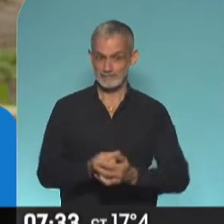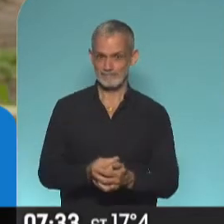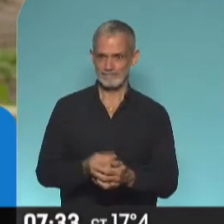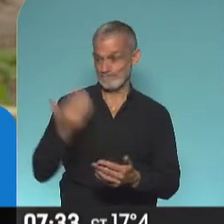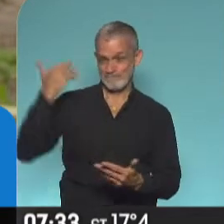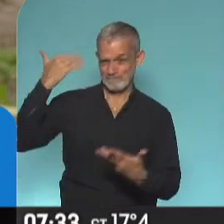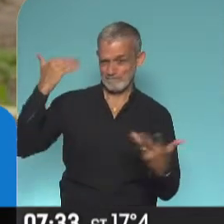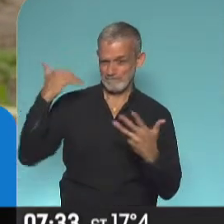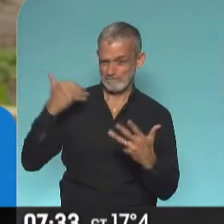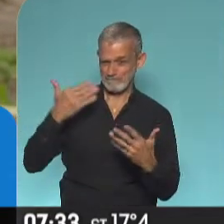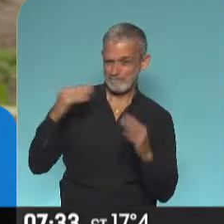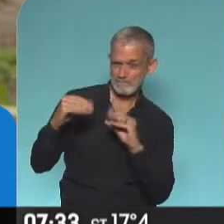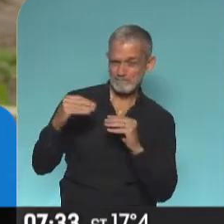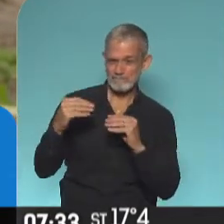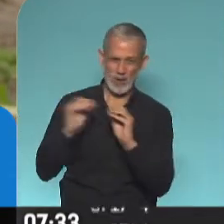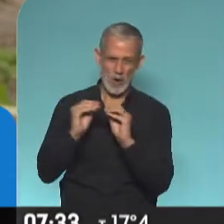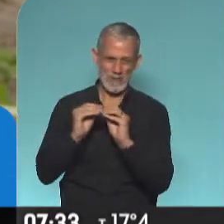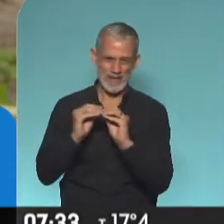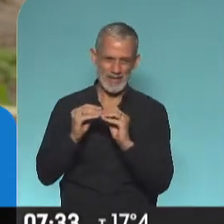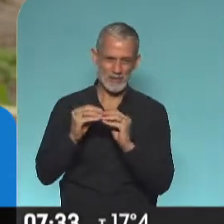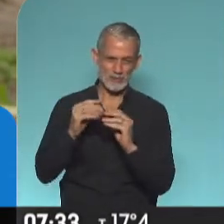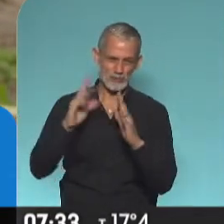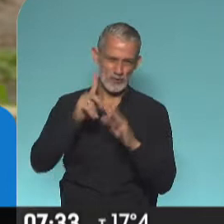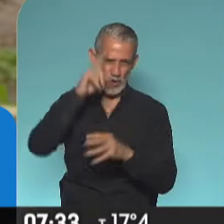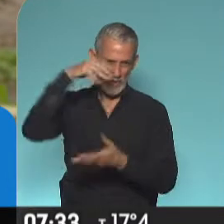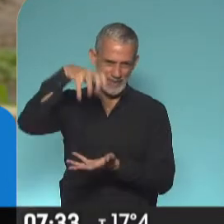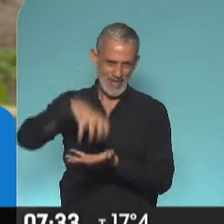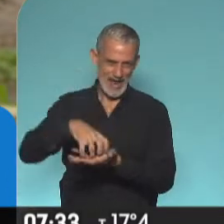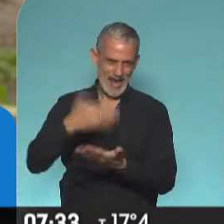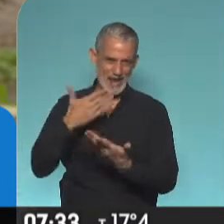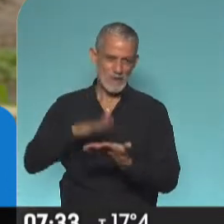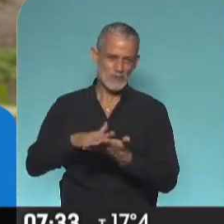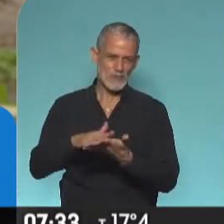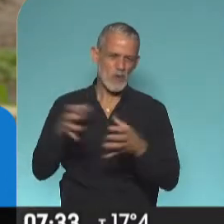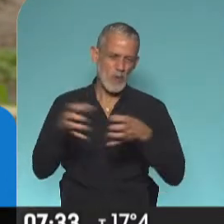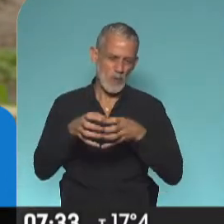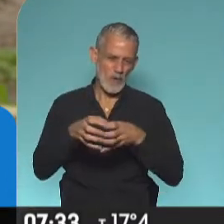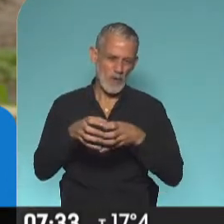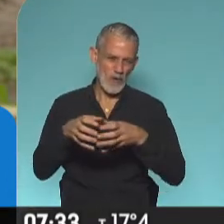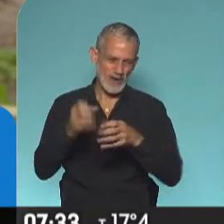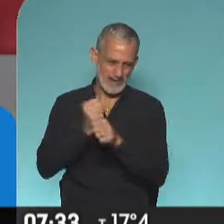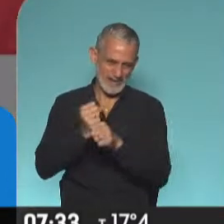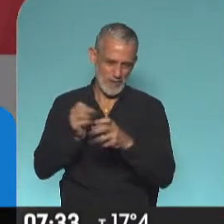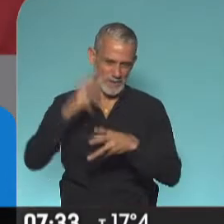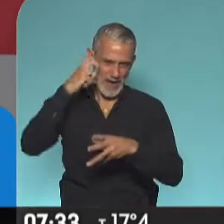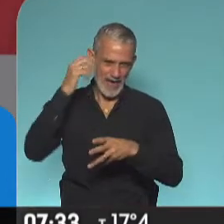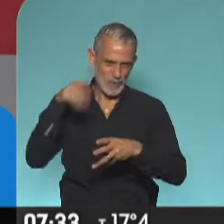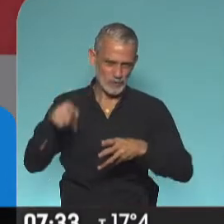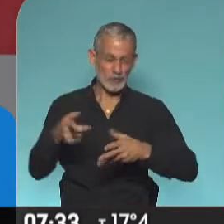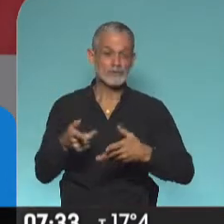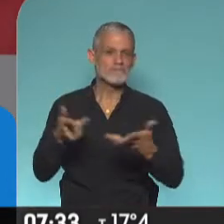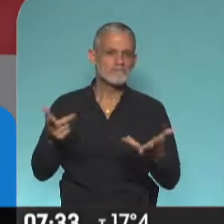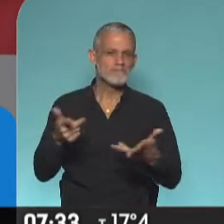otro día hablábamos con unos compañeros en el hospital del grupo de geriatría. Creo que hay